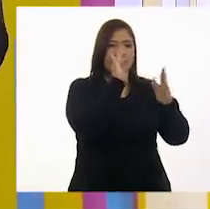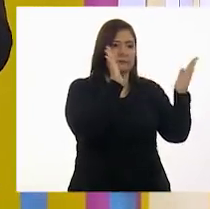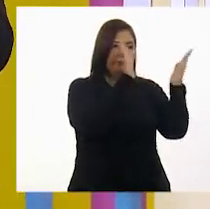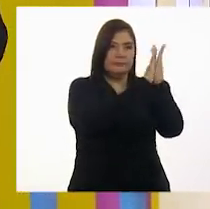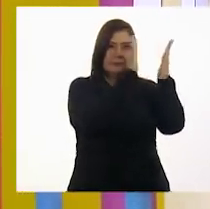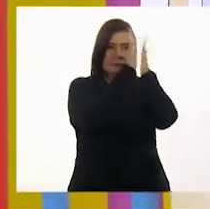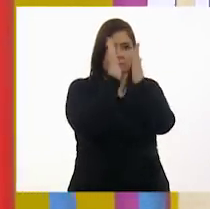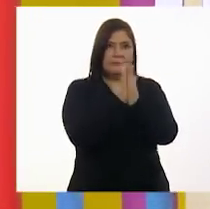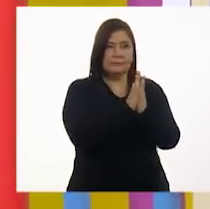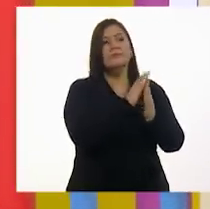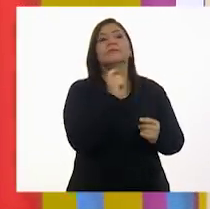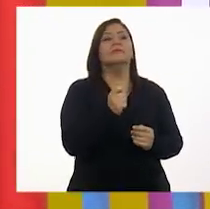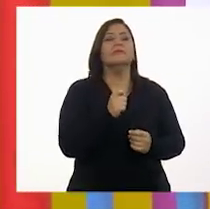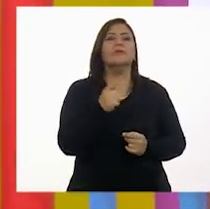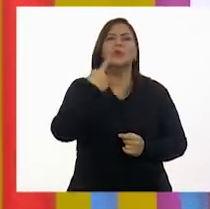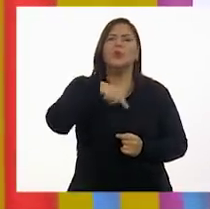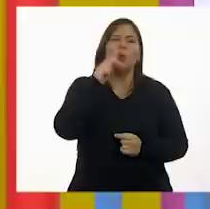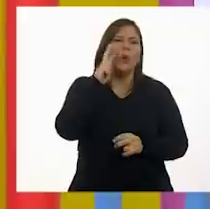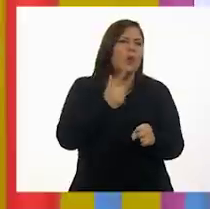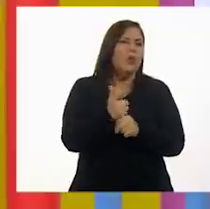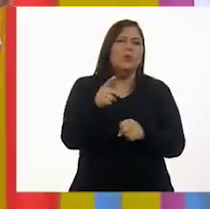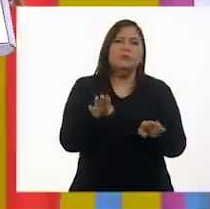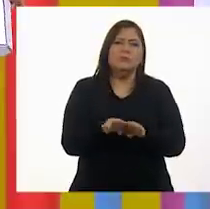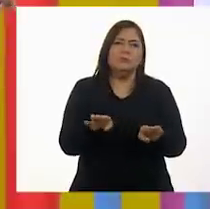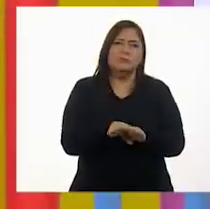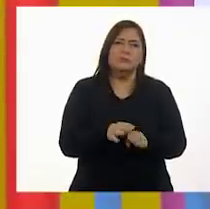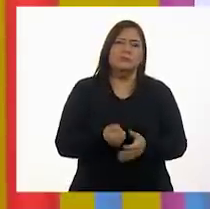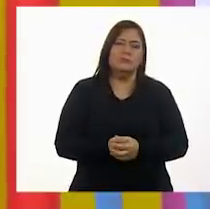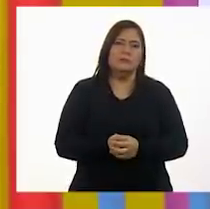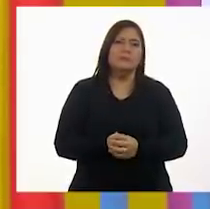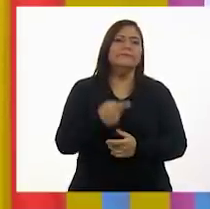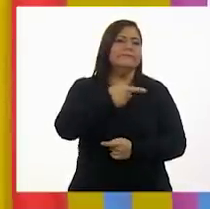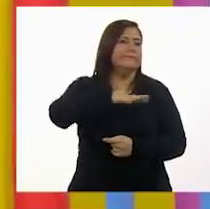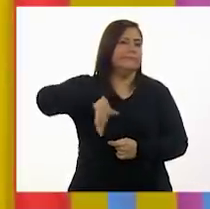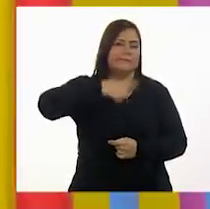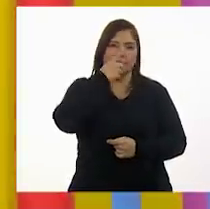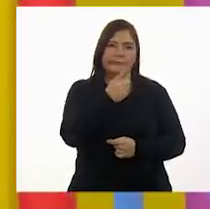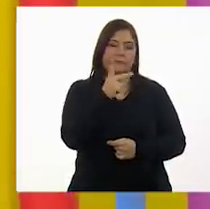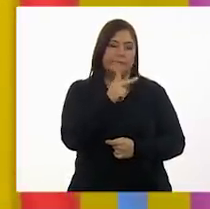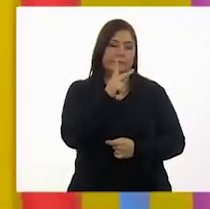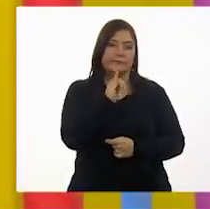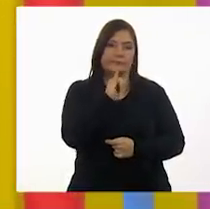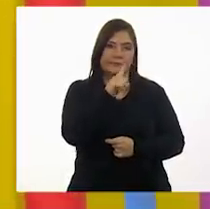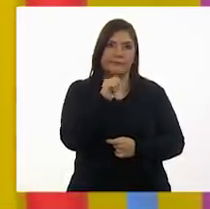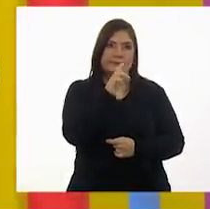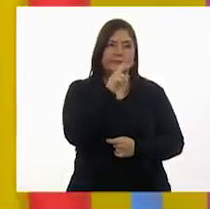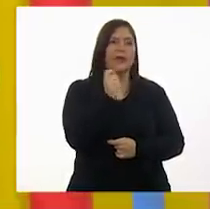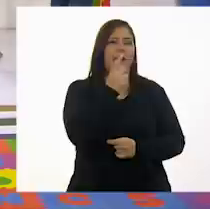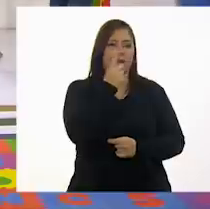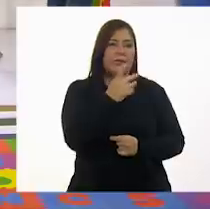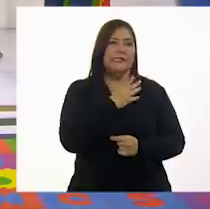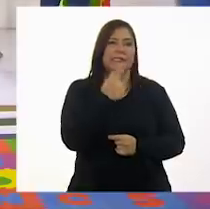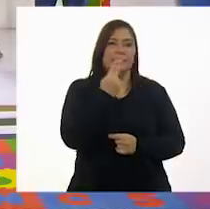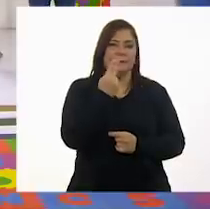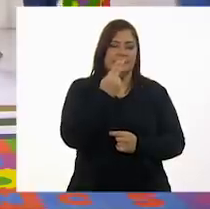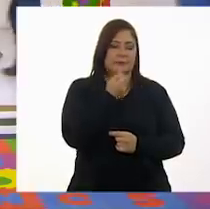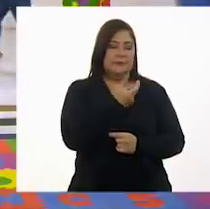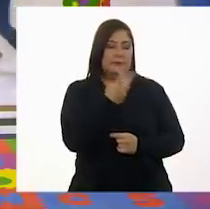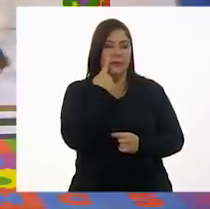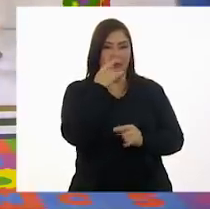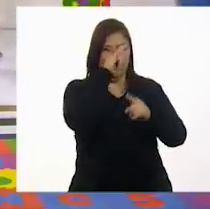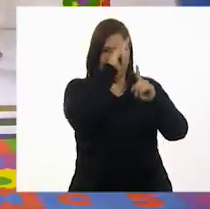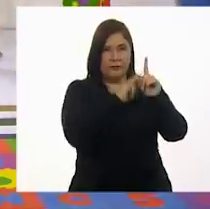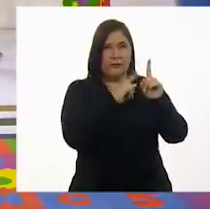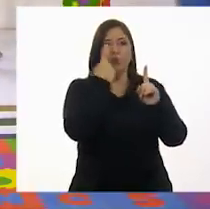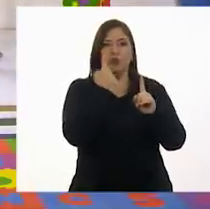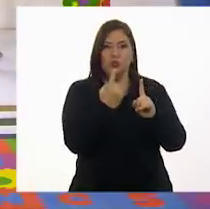caras, ¿cómo podemos darnos cuenta? Bueno, precisamente como dijo Pilar, Tenemos, empezamos a contar uno. Pero antes